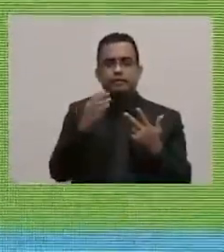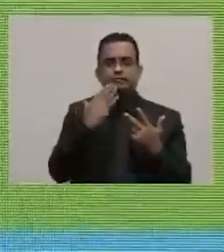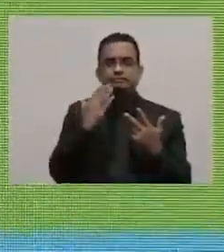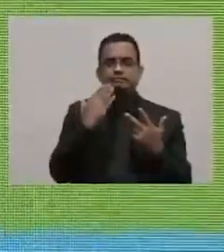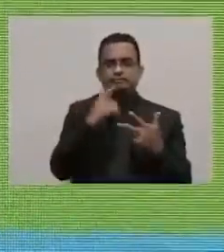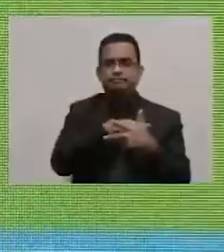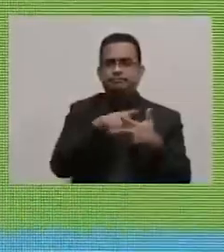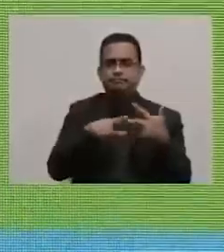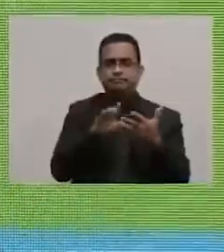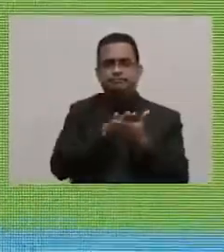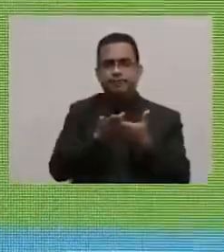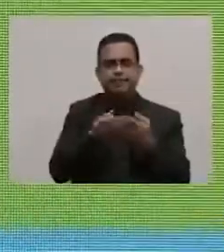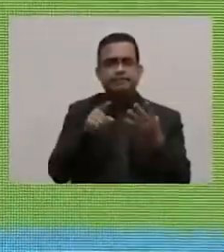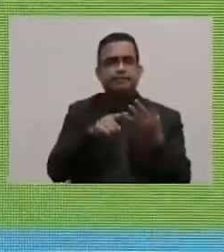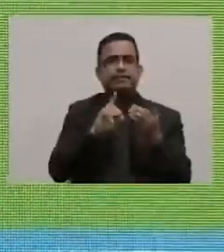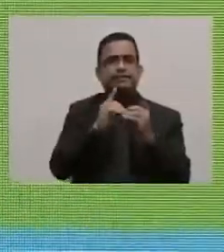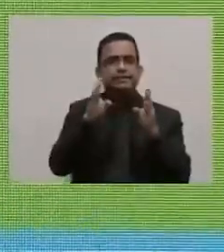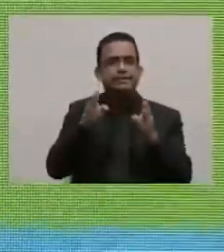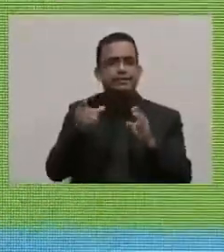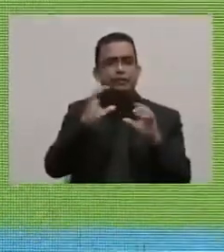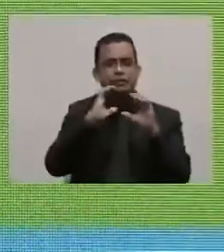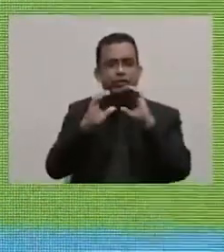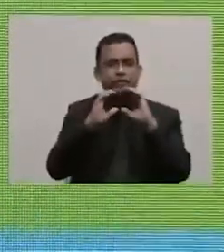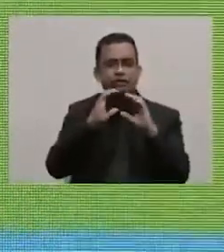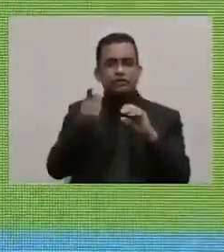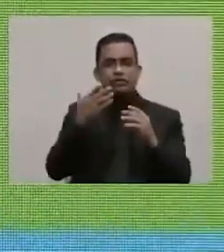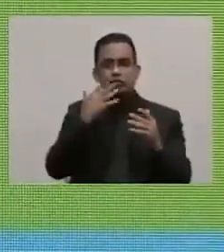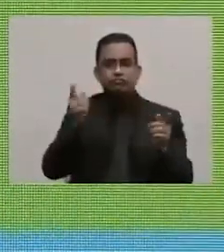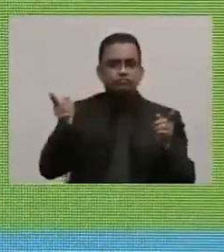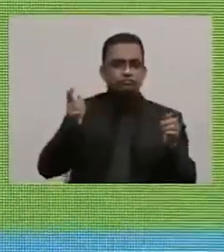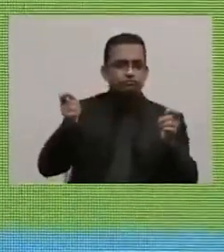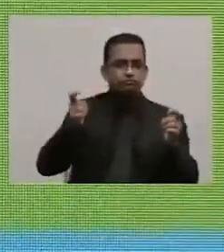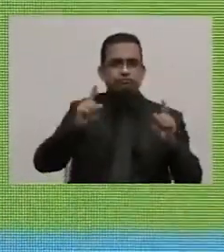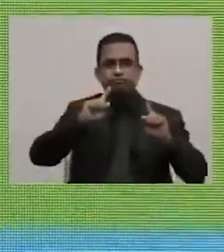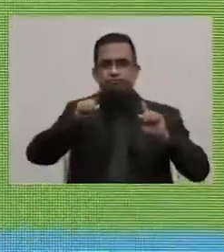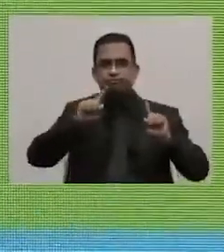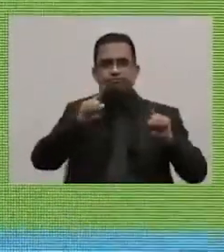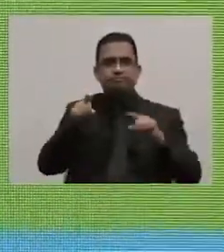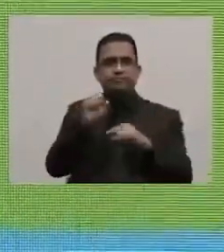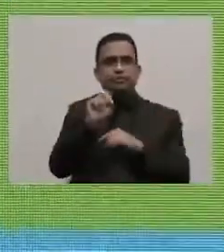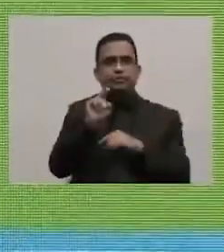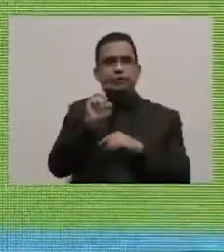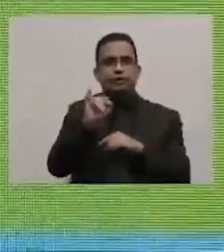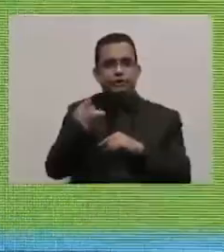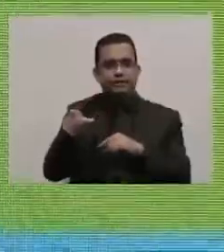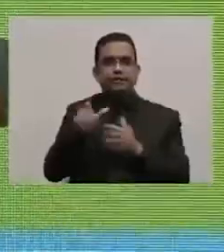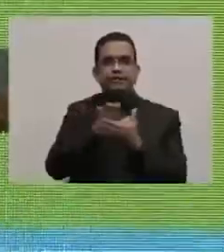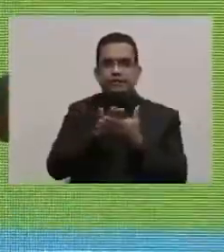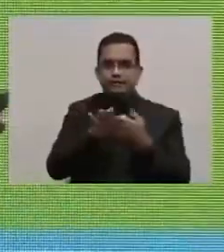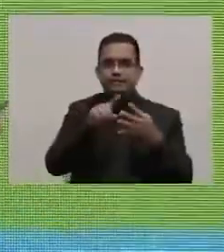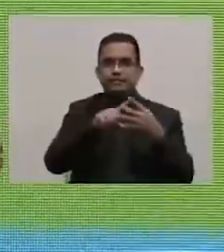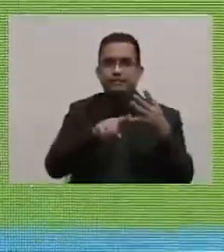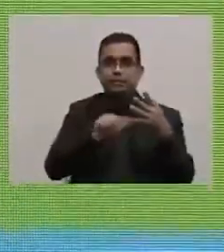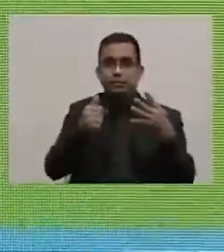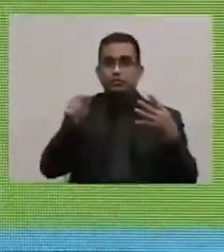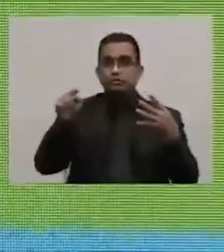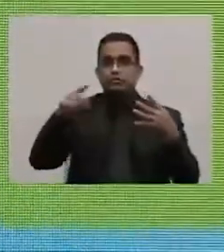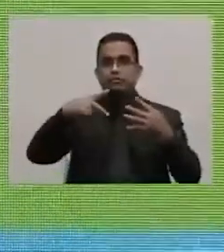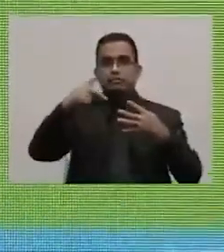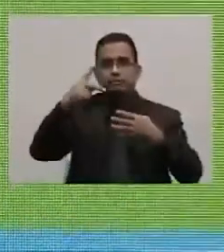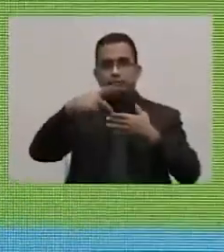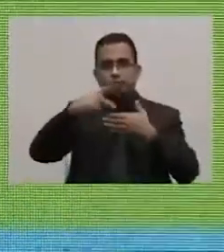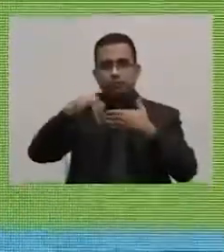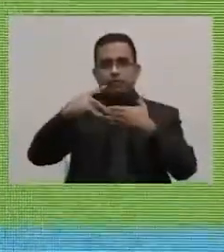Muchísimas gracias a nuestra directora de comunicaciones por la moderación y también por ser parte de esta iniciativa y de otros tantos proyectos